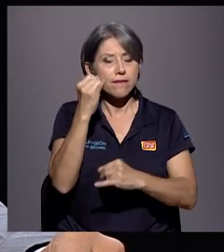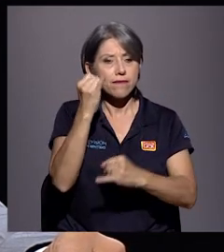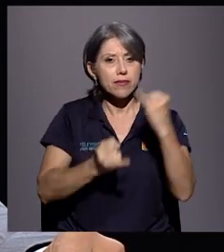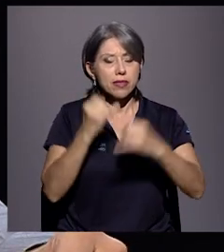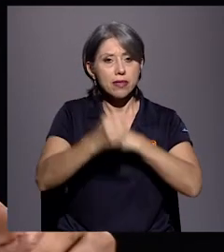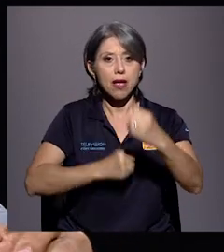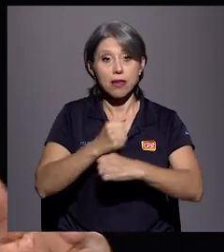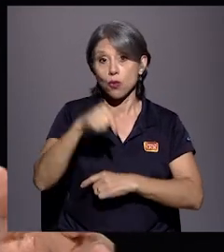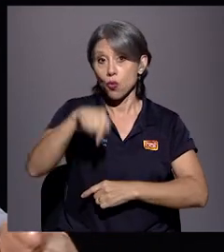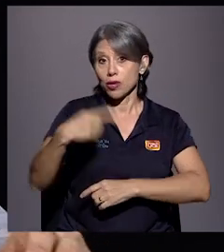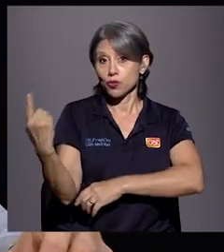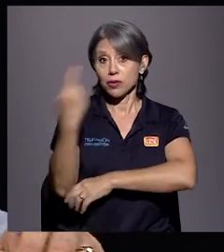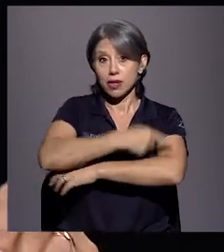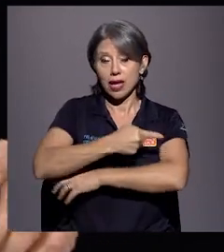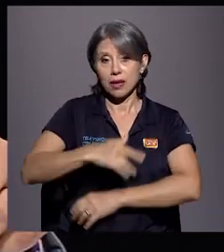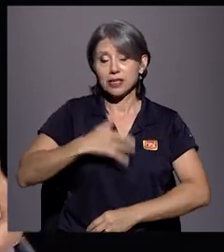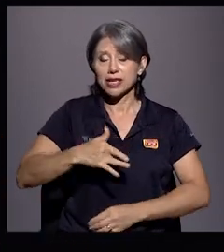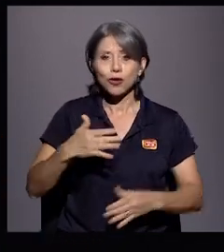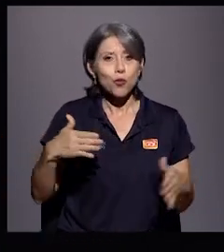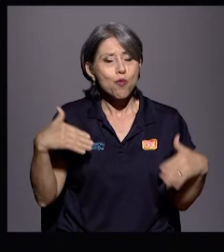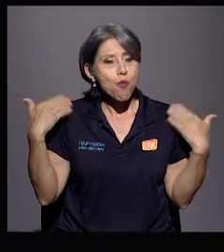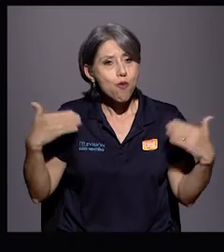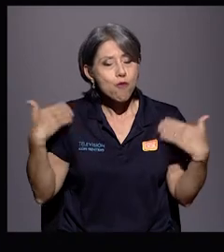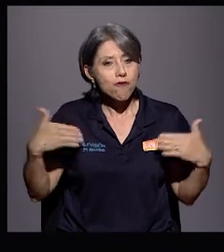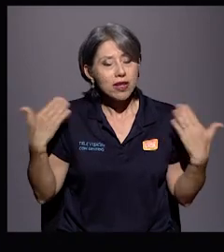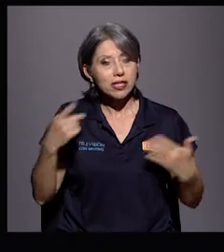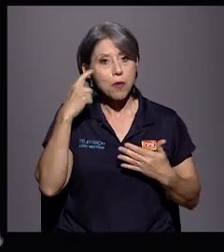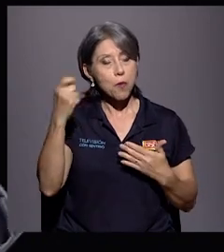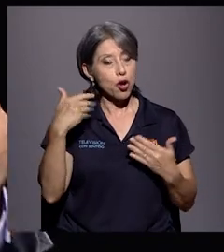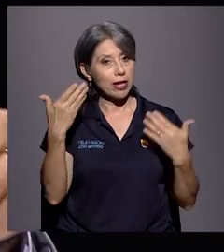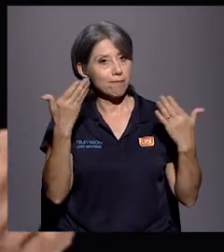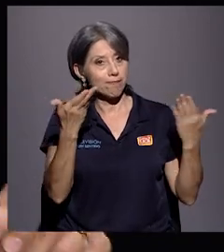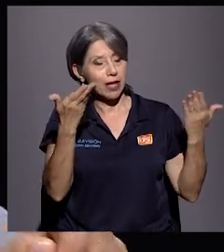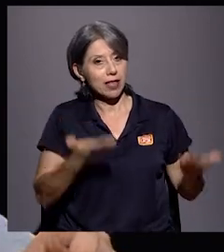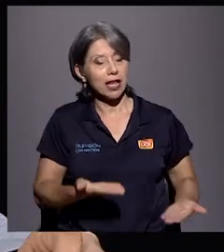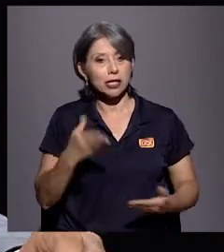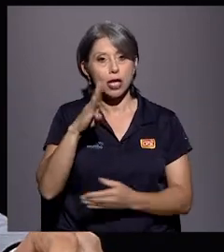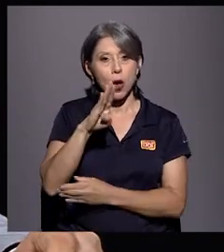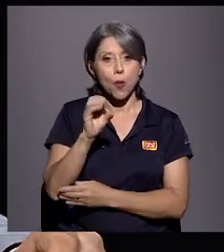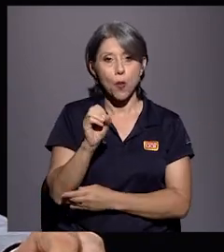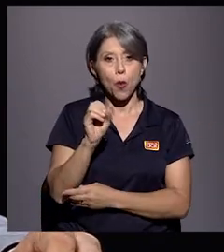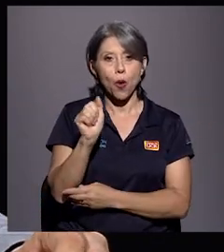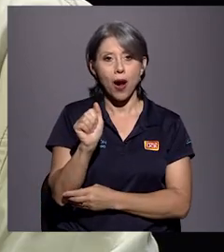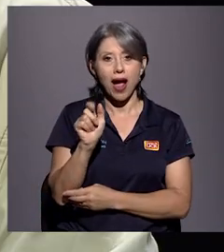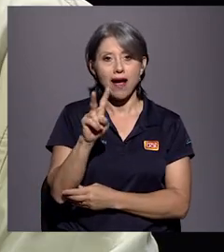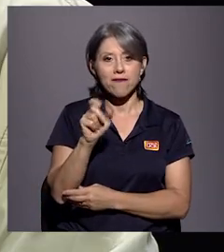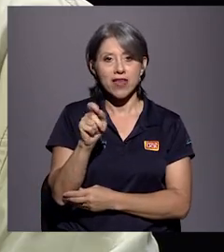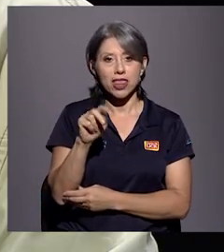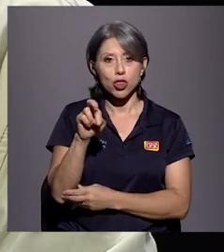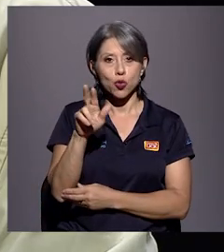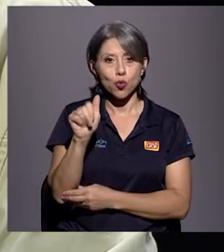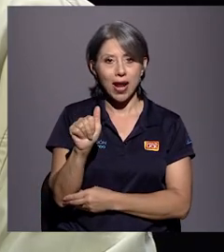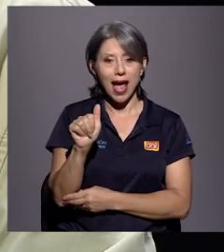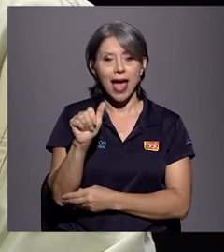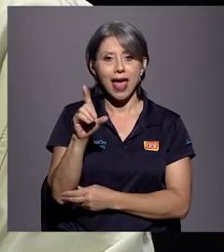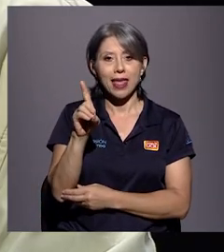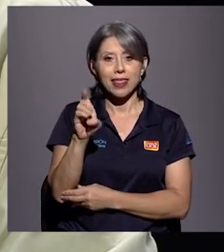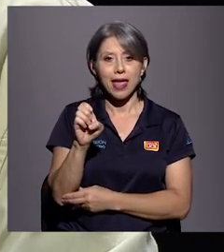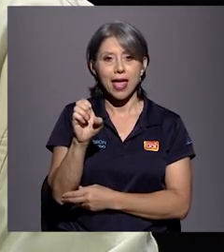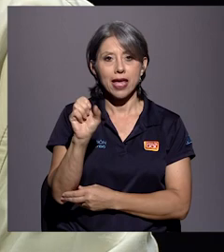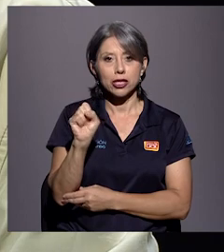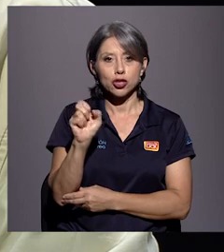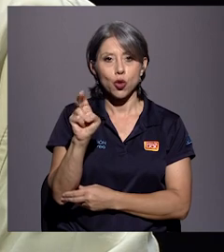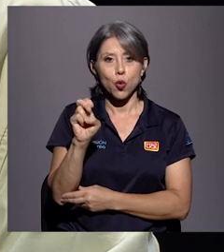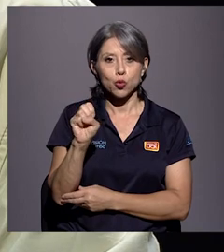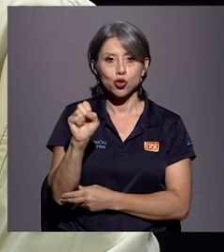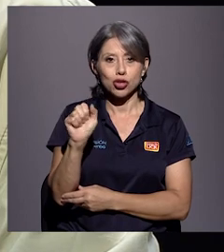de verdad hoy es un día en el que me siento muy, muy feliz porque tenemos a Boaventura de Sousa Santos, un referente